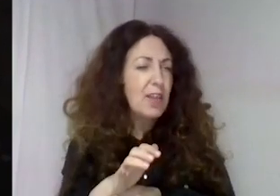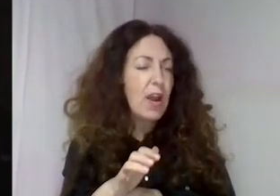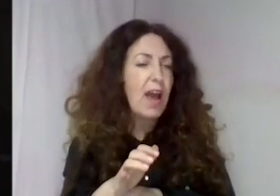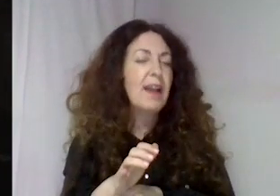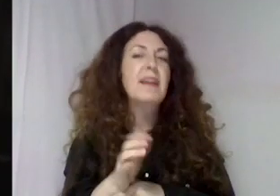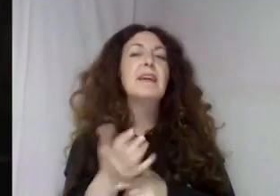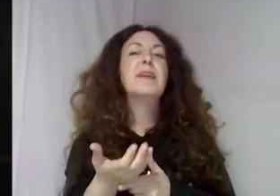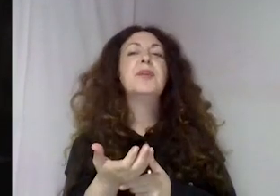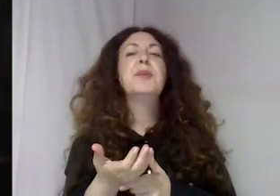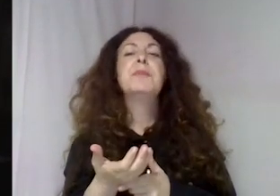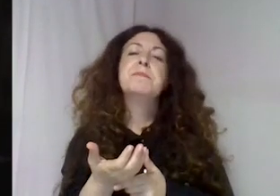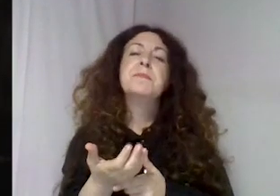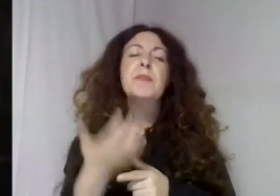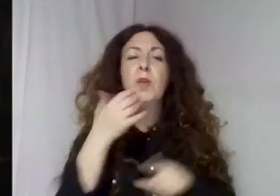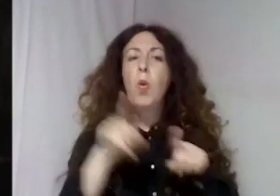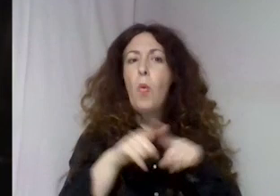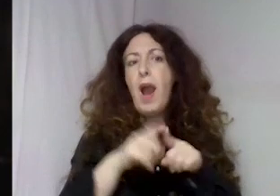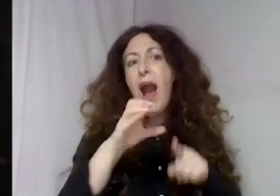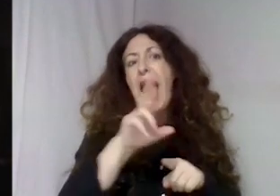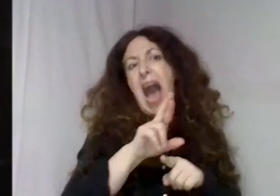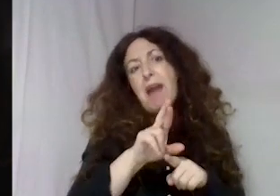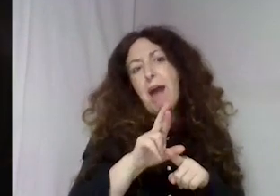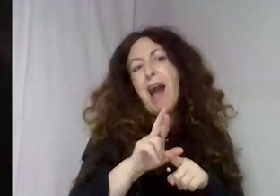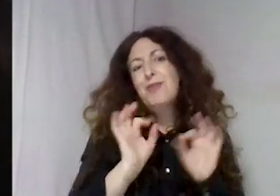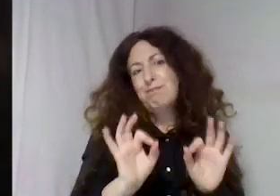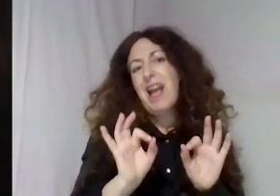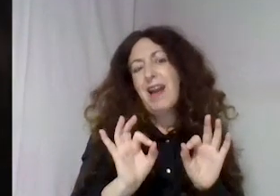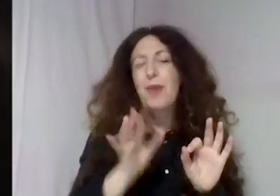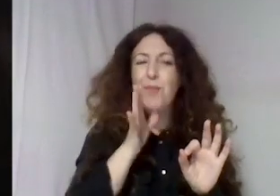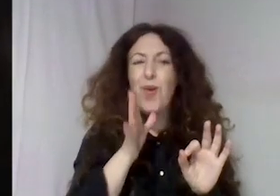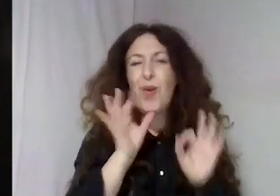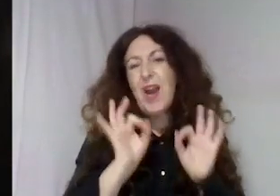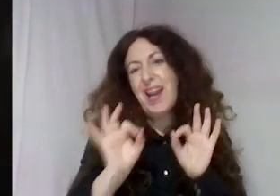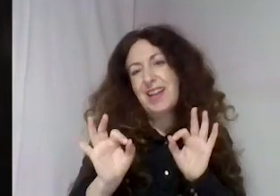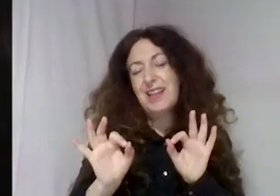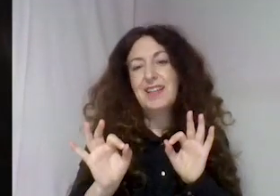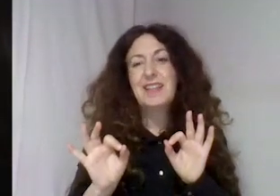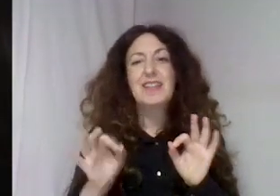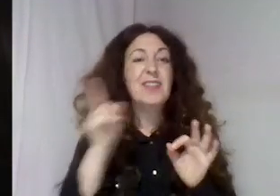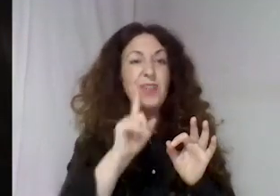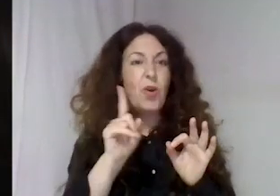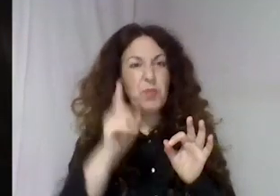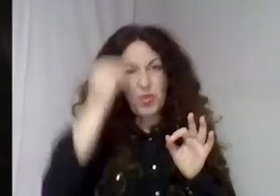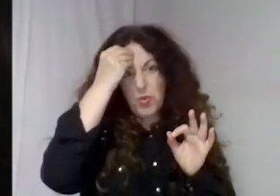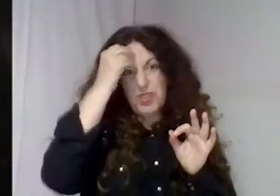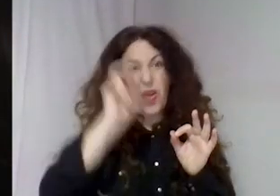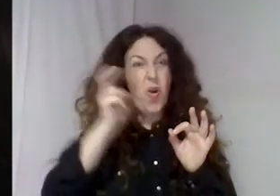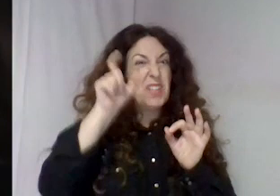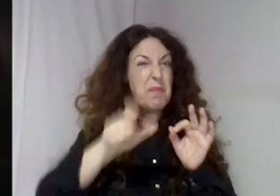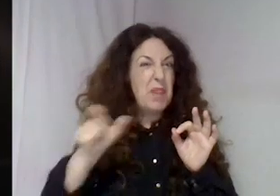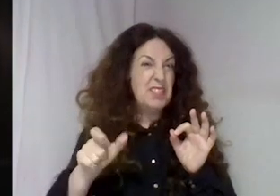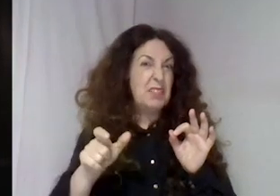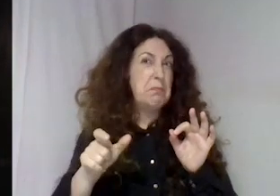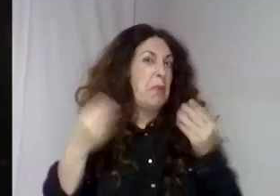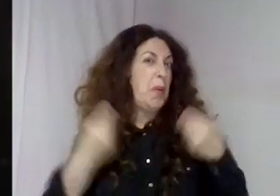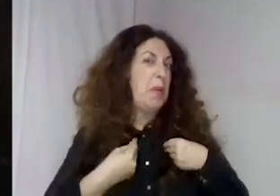jugar al ajedrez. Entonces yo creo que al contrario, o sea, no es que los artistas no puedan ser creadores, asesinos, sino que creo que los artistas,